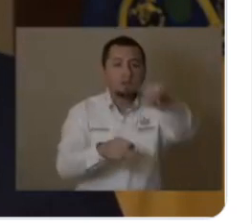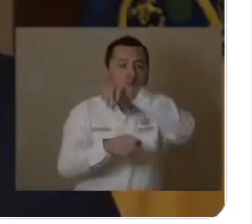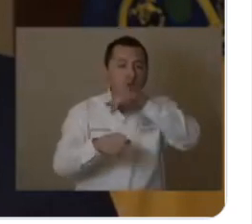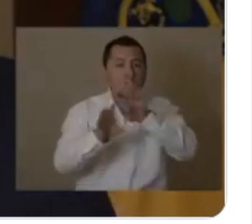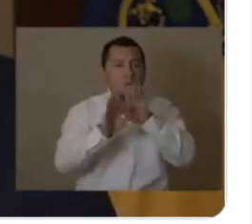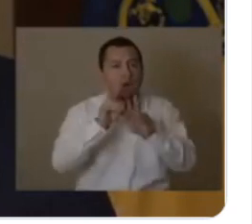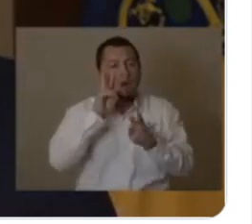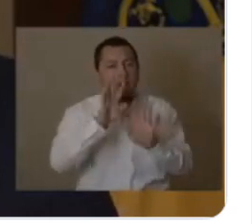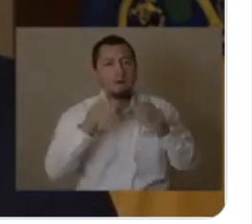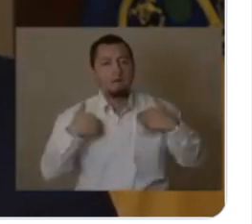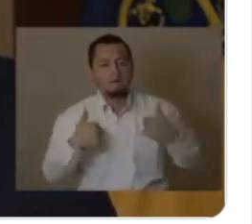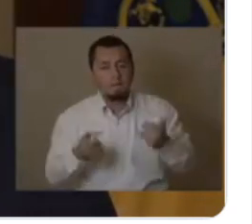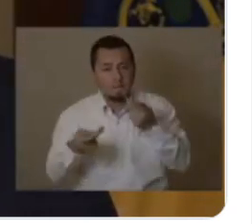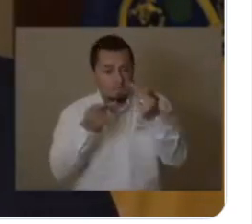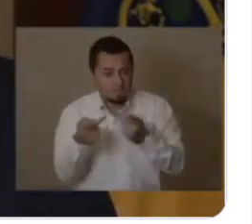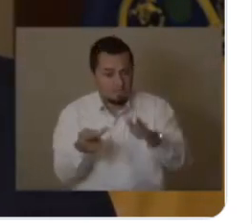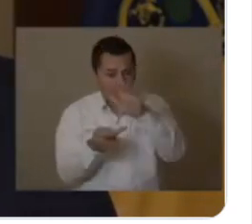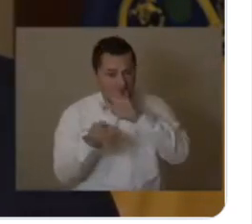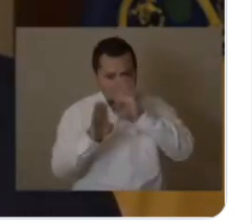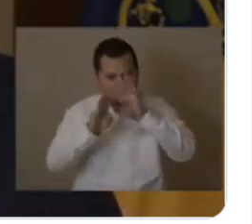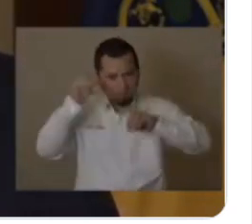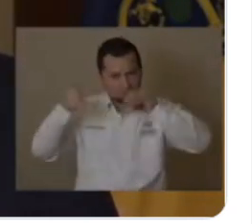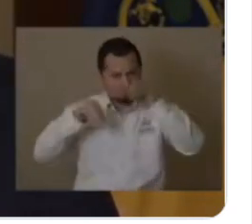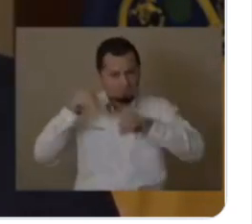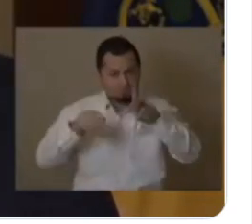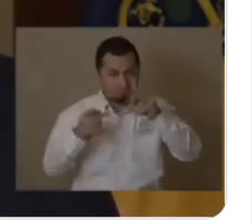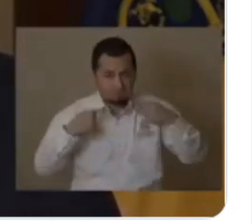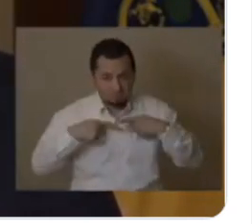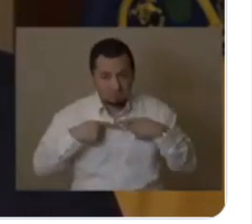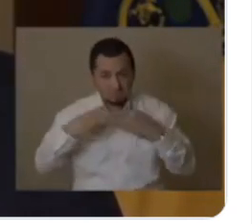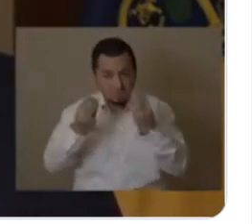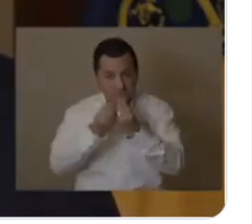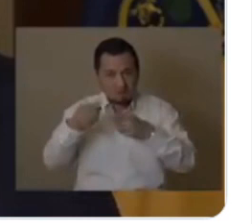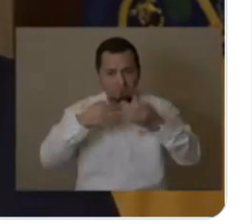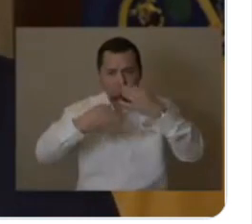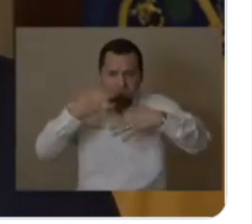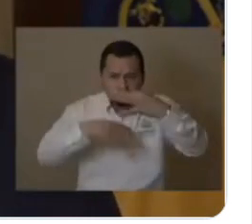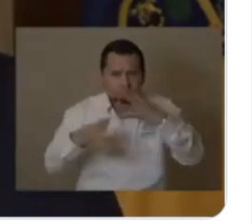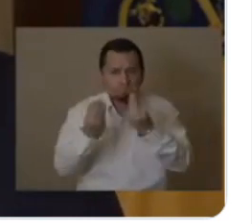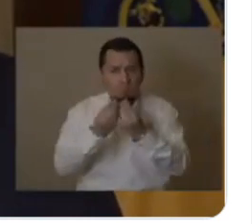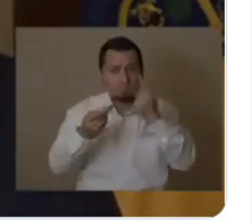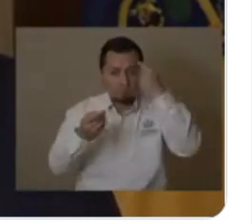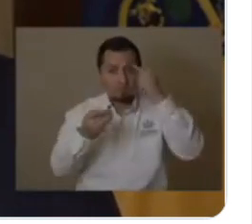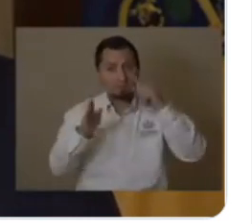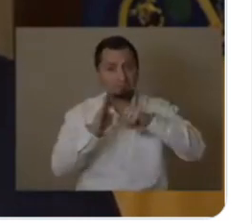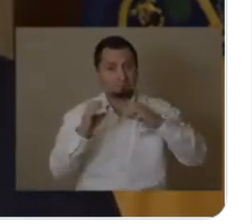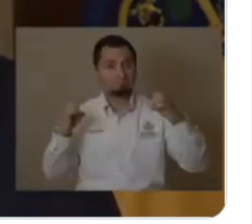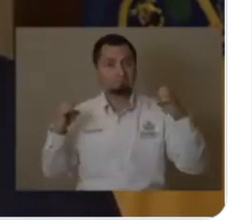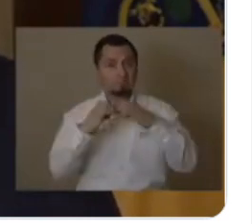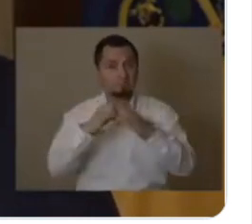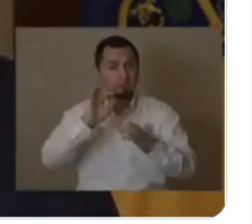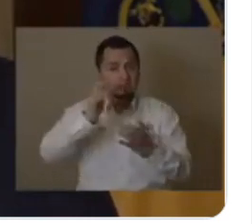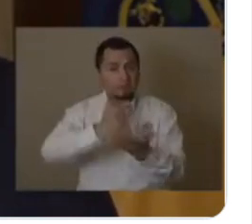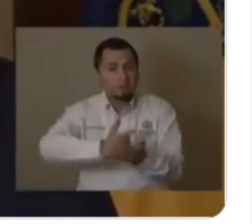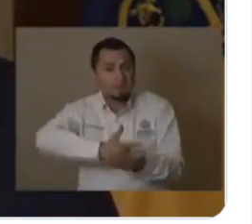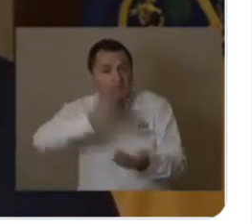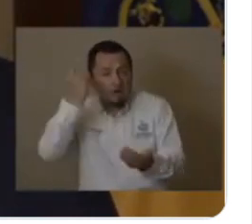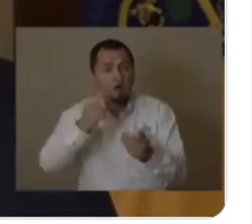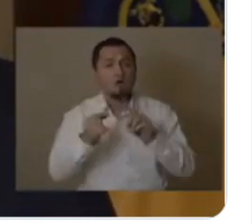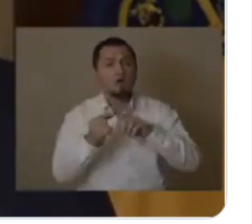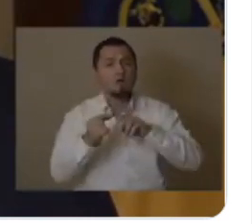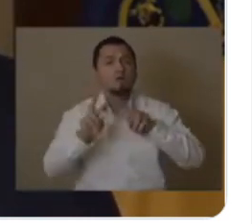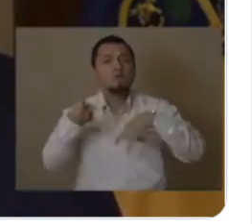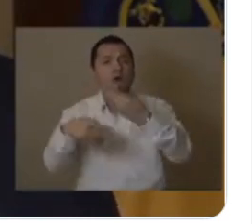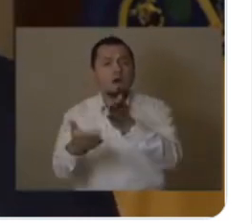local con la claridad de lo que a mí me corresponde. En particular, en las próximas horas presentaremos los resultados del plan de